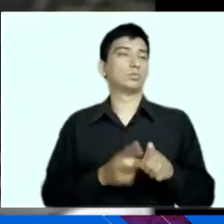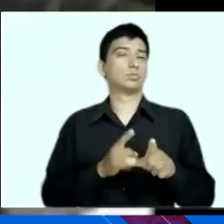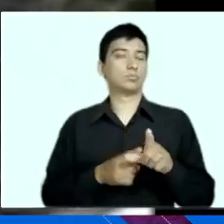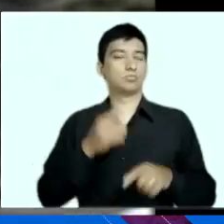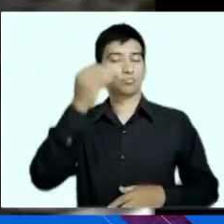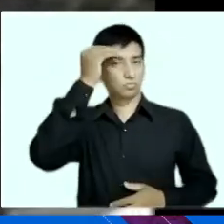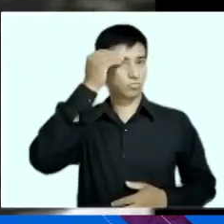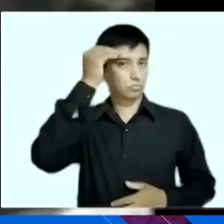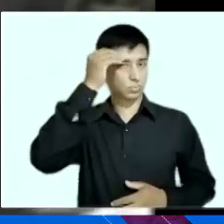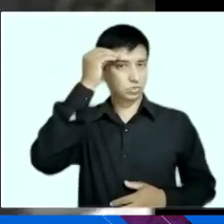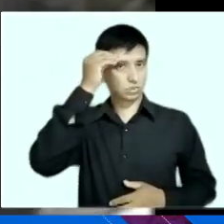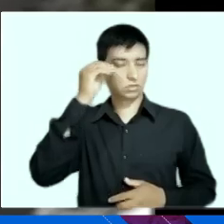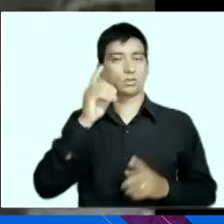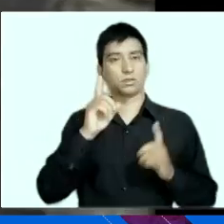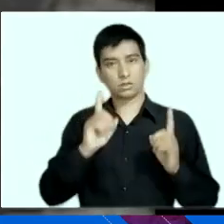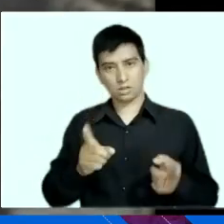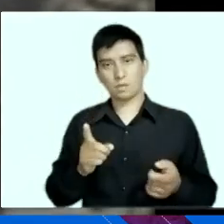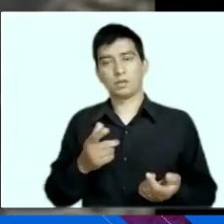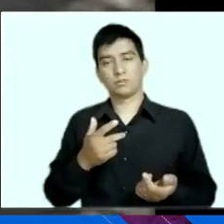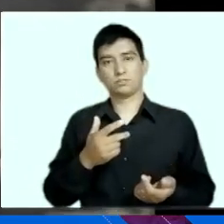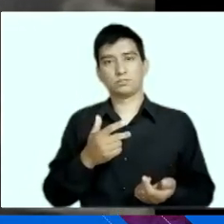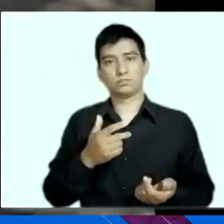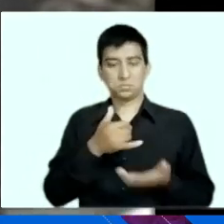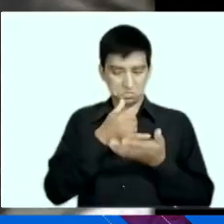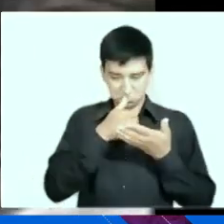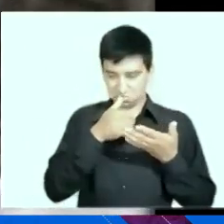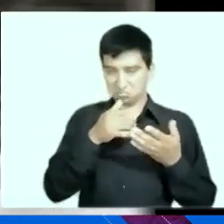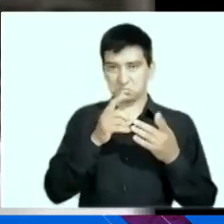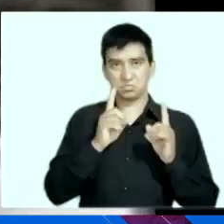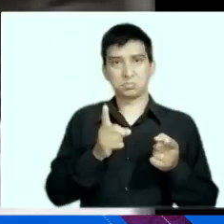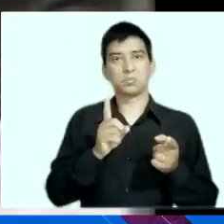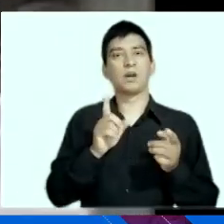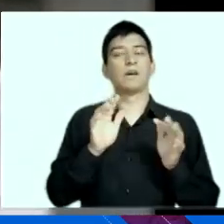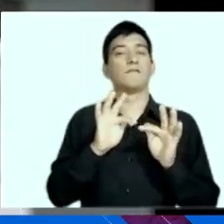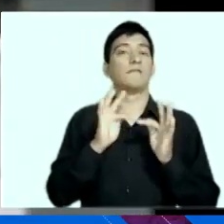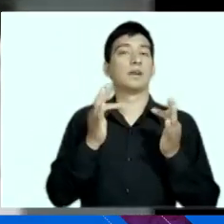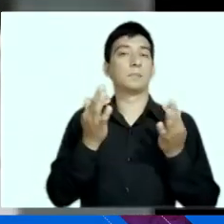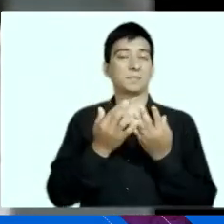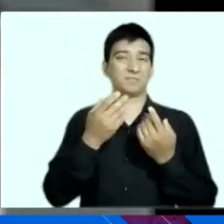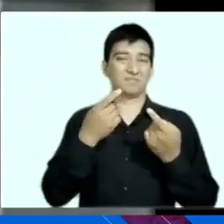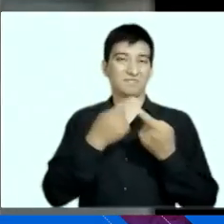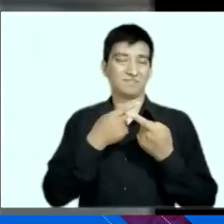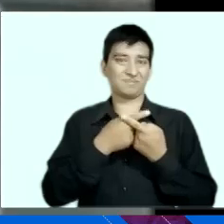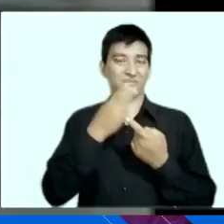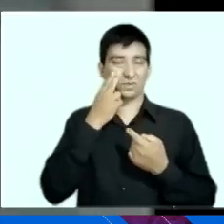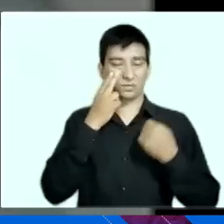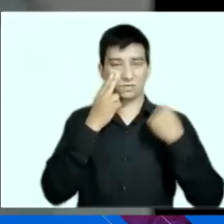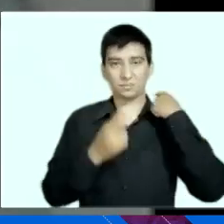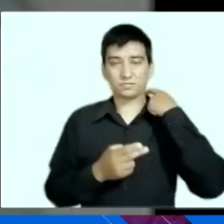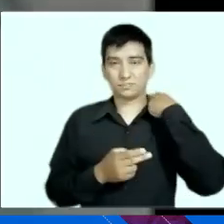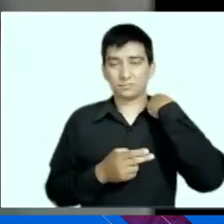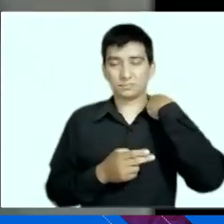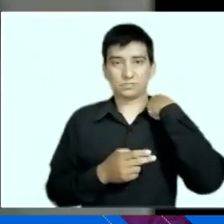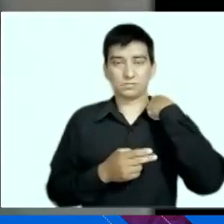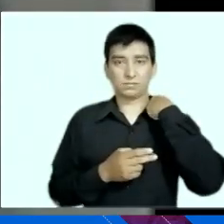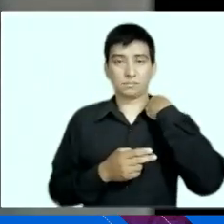cuestiones de drogas y demás. La pelea que se vino de la familia también fue horrible de lo que se generaba ante esto. Él, unos años